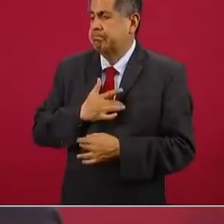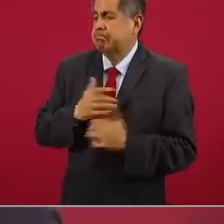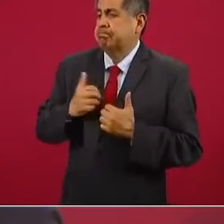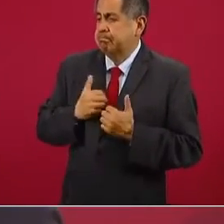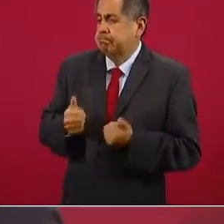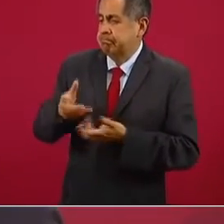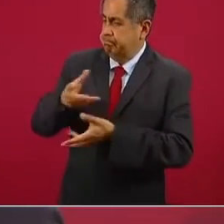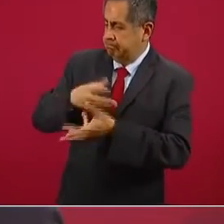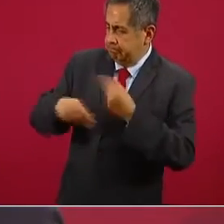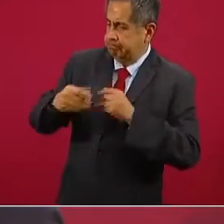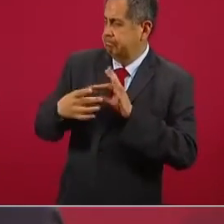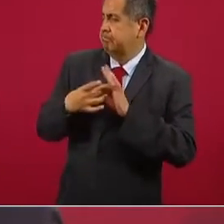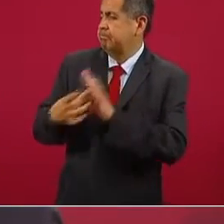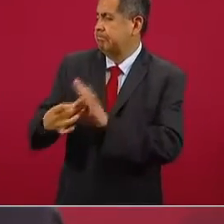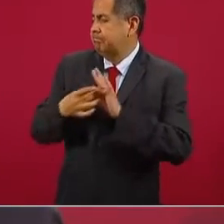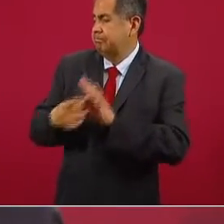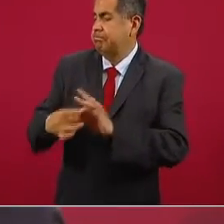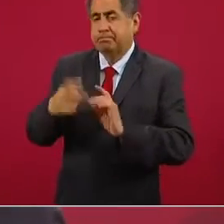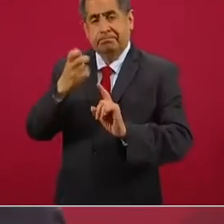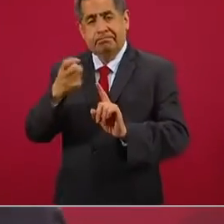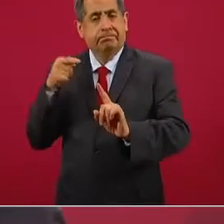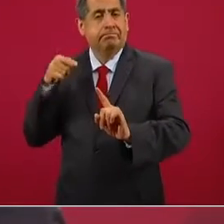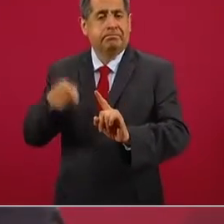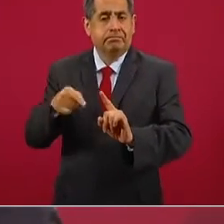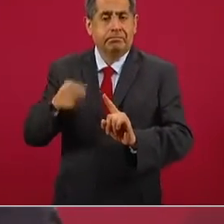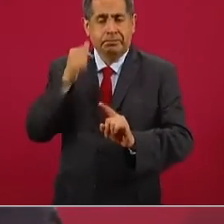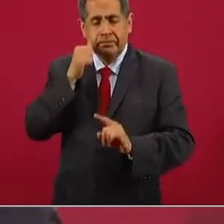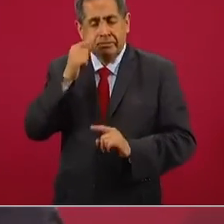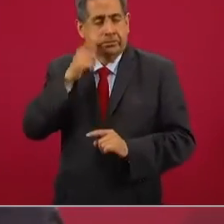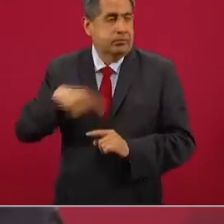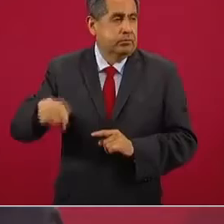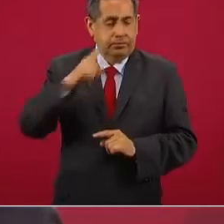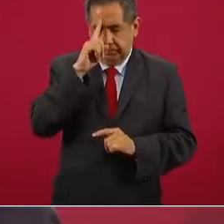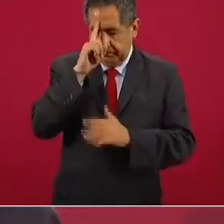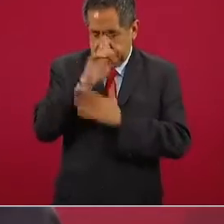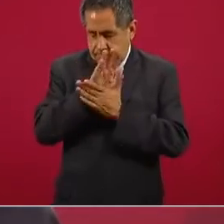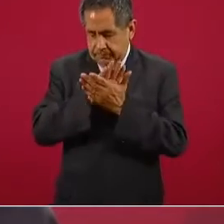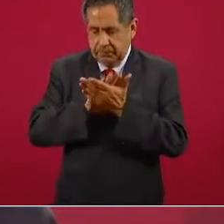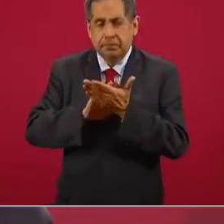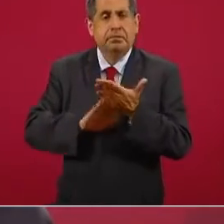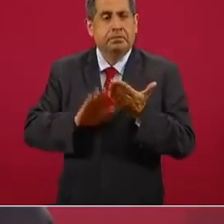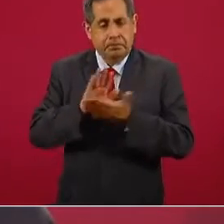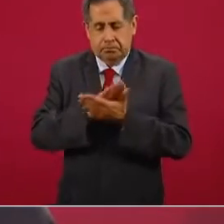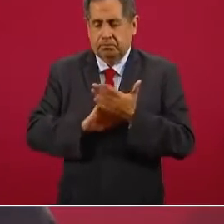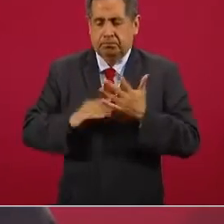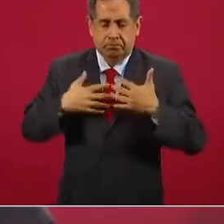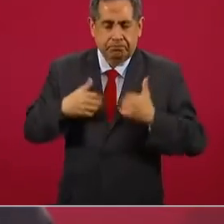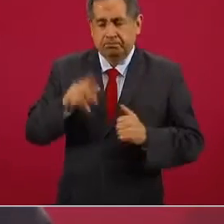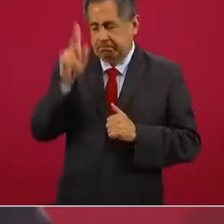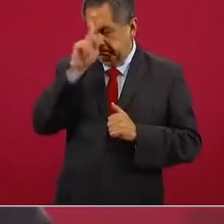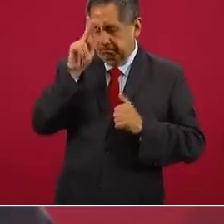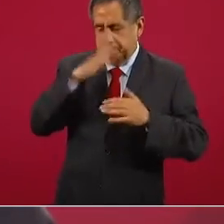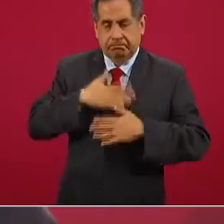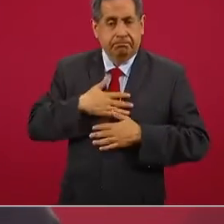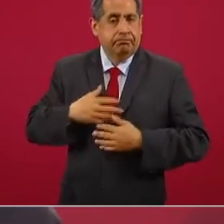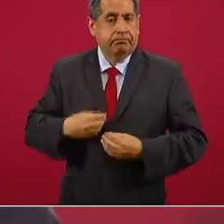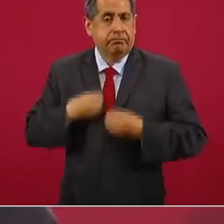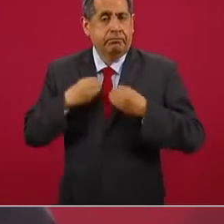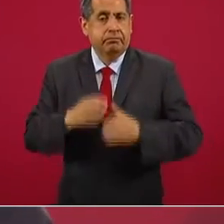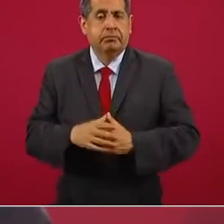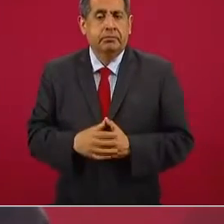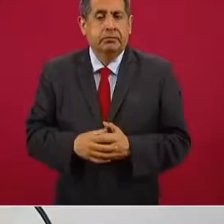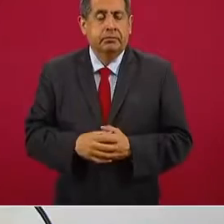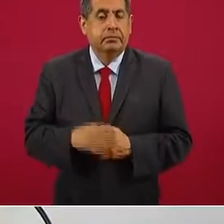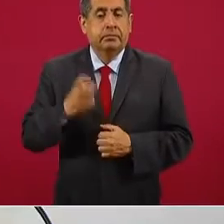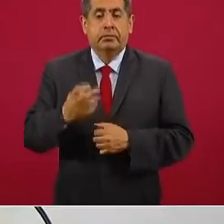terreno y habitar constantemente la humildad como fórmula sensata de la vida.